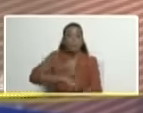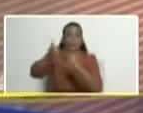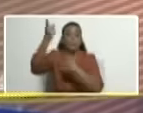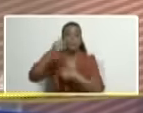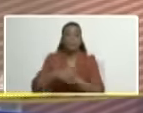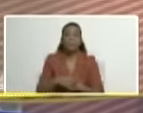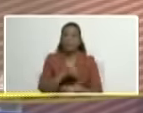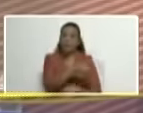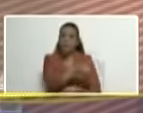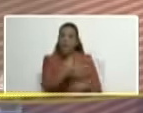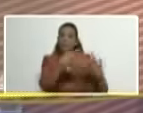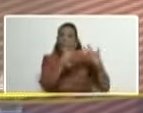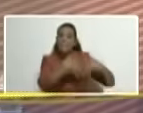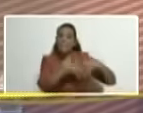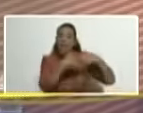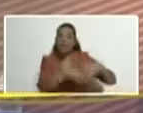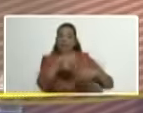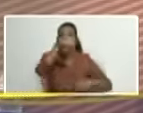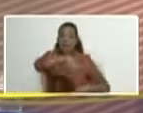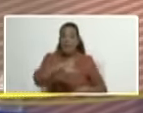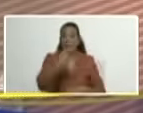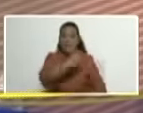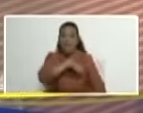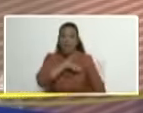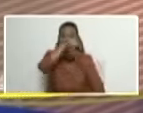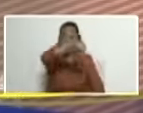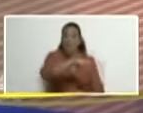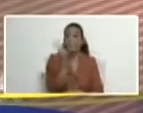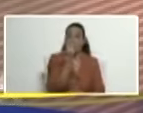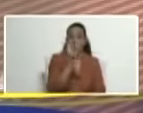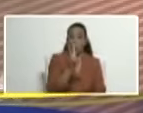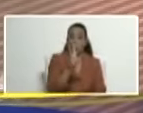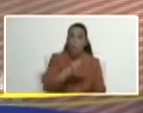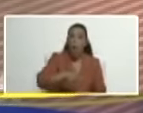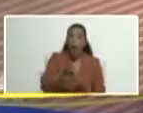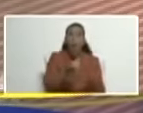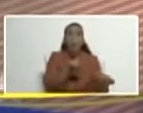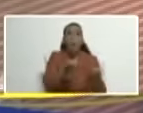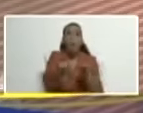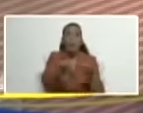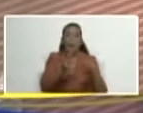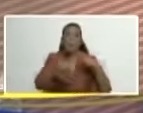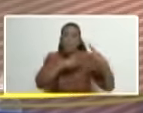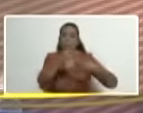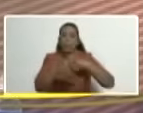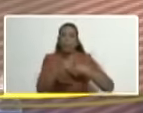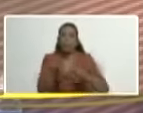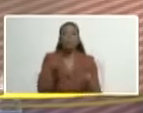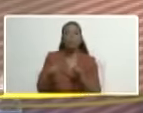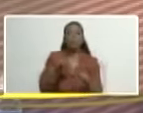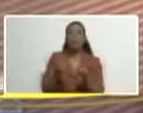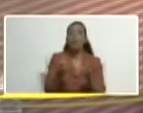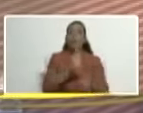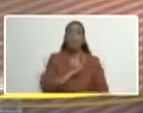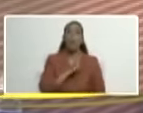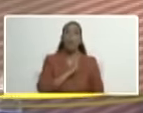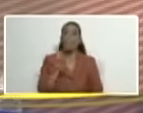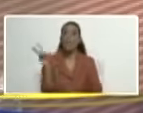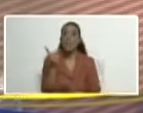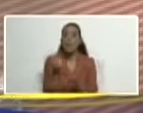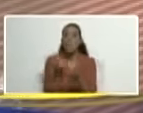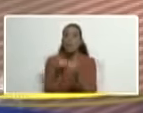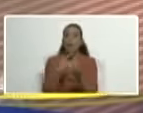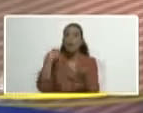Porque la compañía guipuzcoana pretendió controlar producción, mercado, precios.